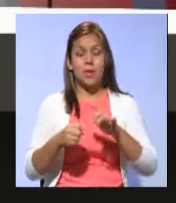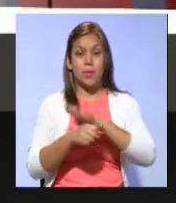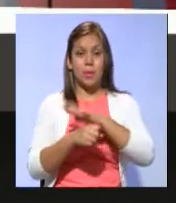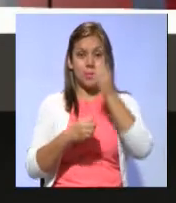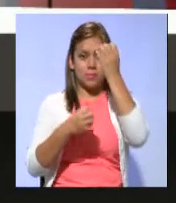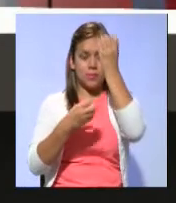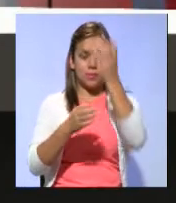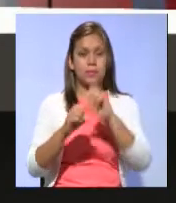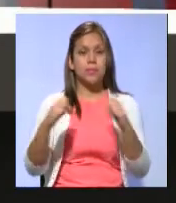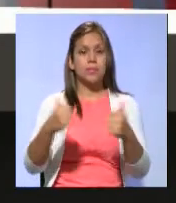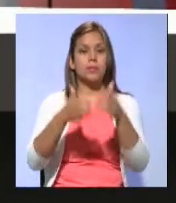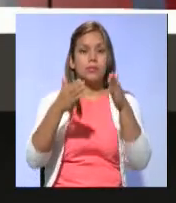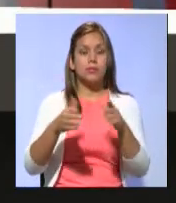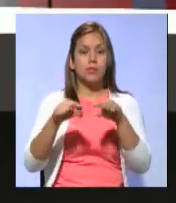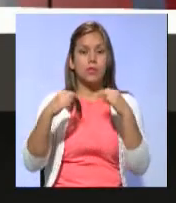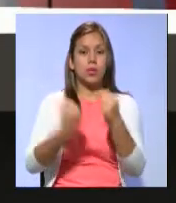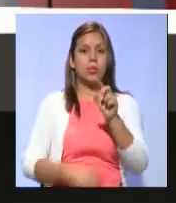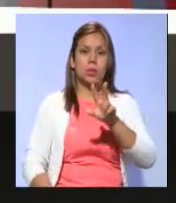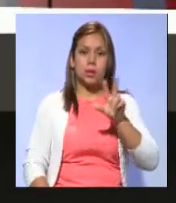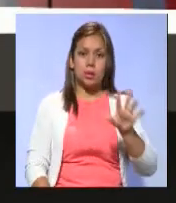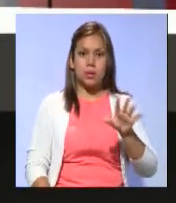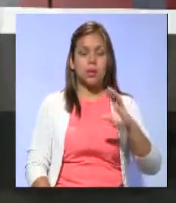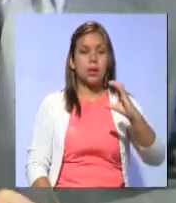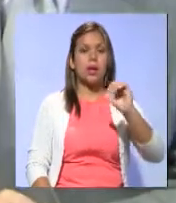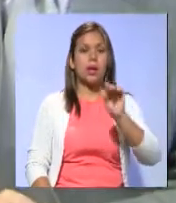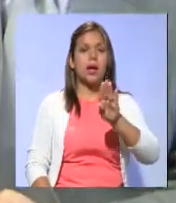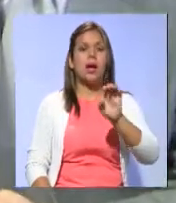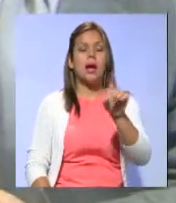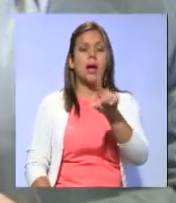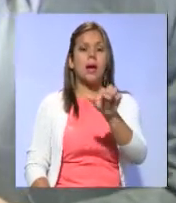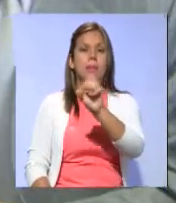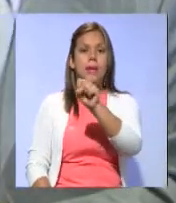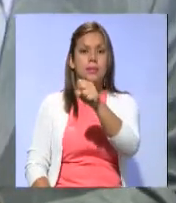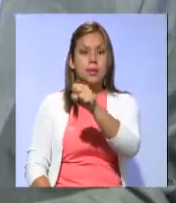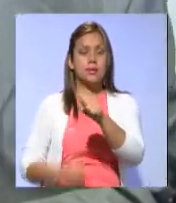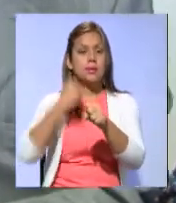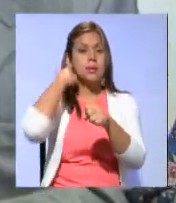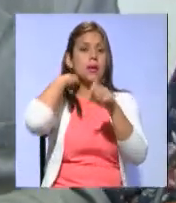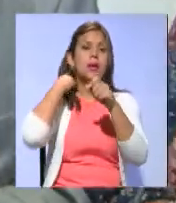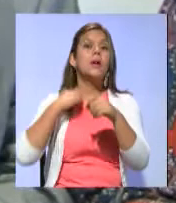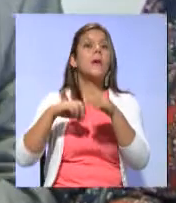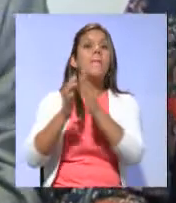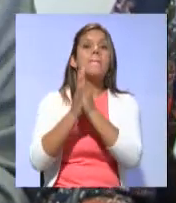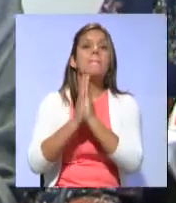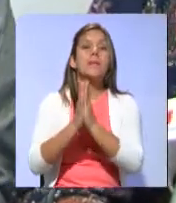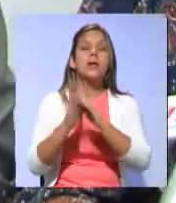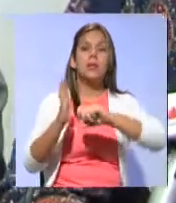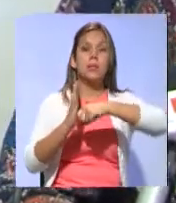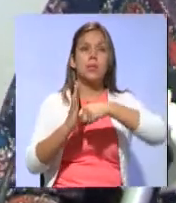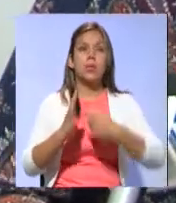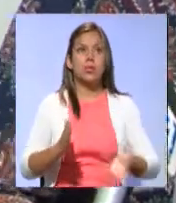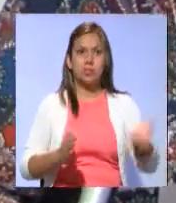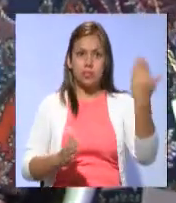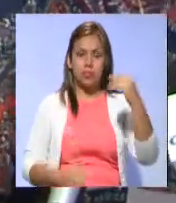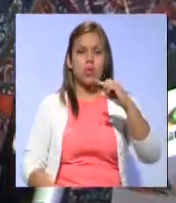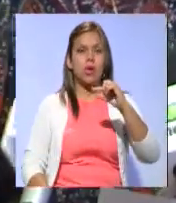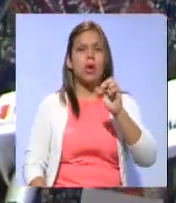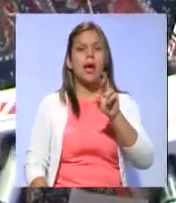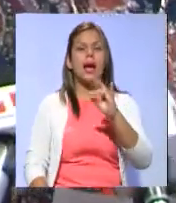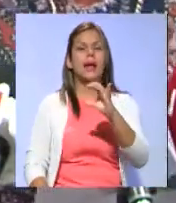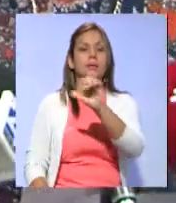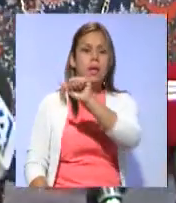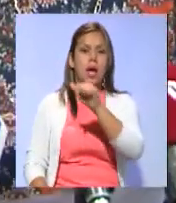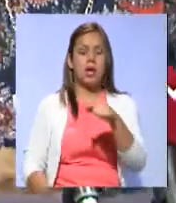La asambleísta del Movimiento Alianza País, Elizabeth Cabezas, pedirá la comparecencia del Procurador del Estado, Diego García, y